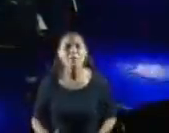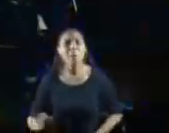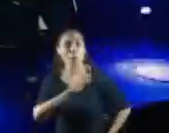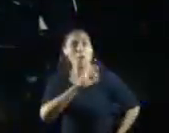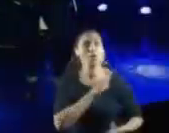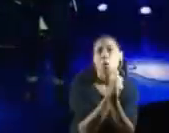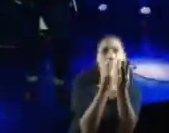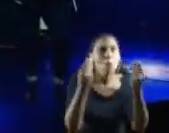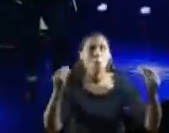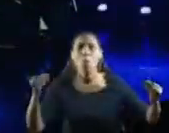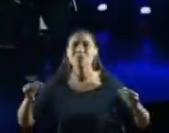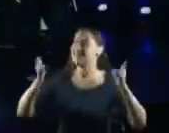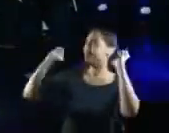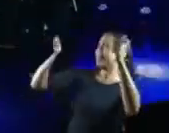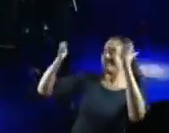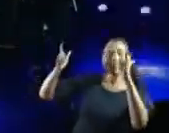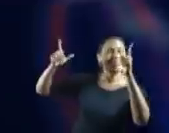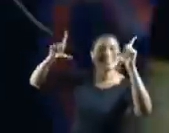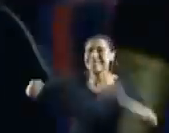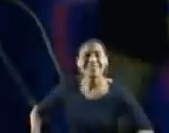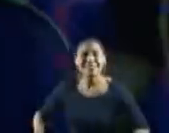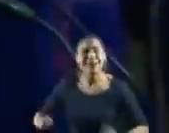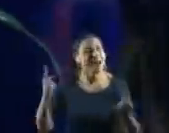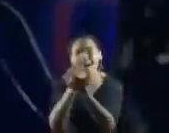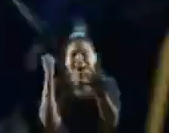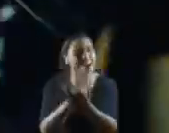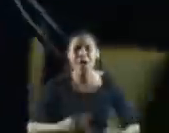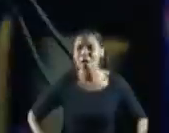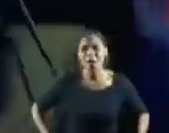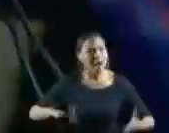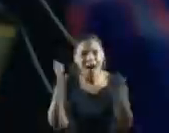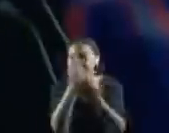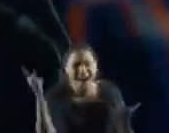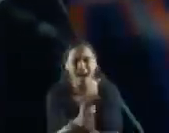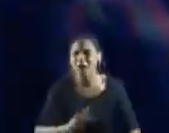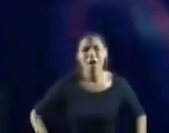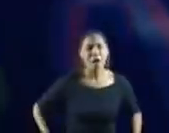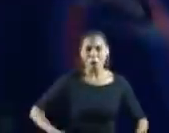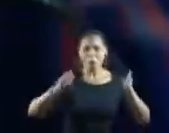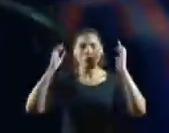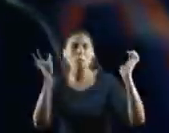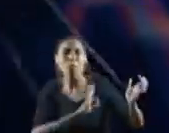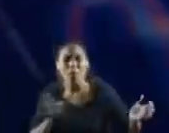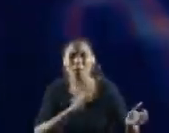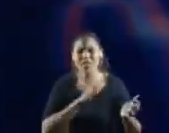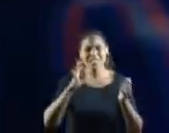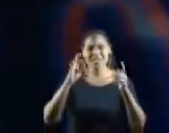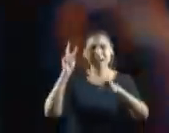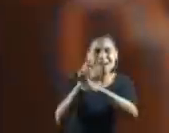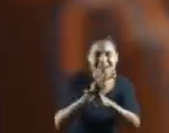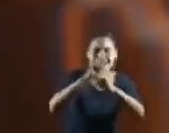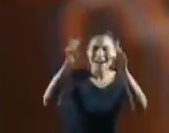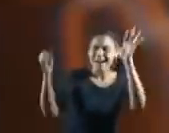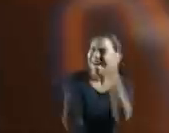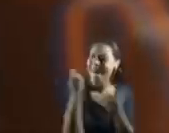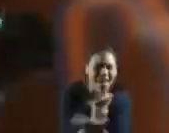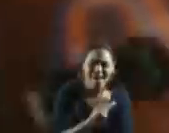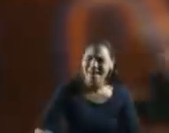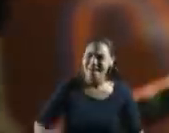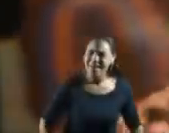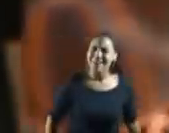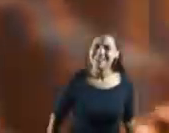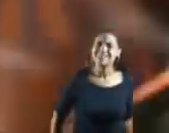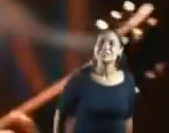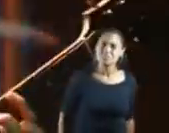Mucha policía, poca diversión. Un error, represión. Un error.